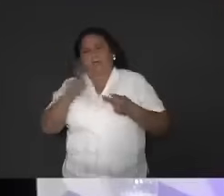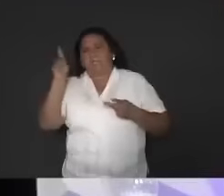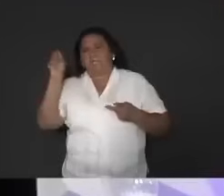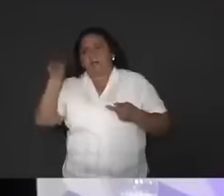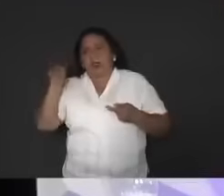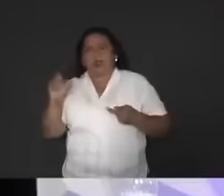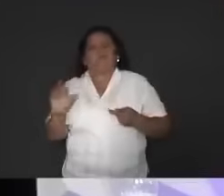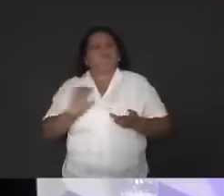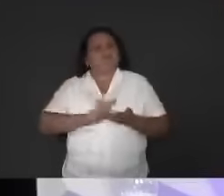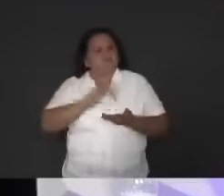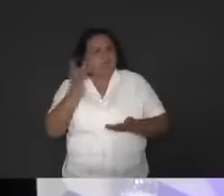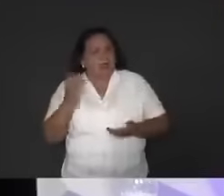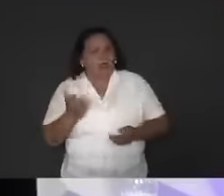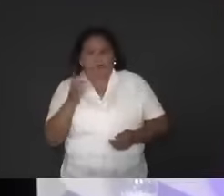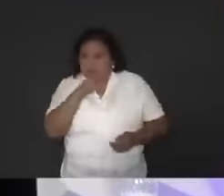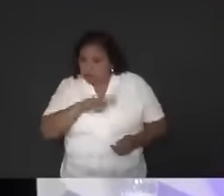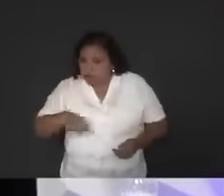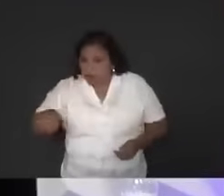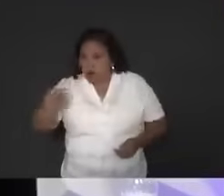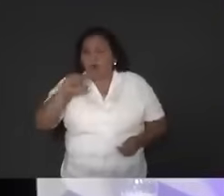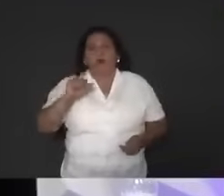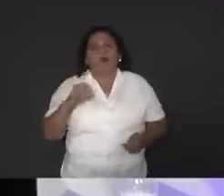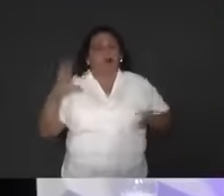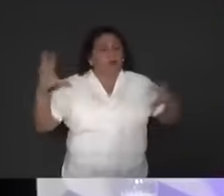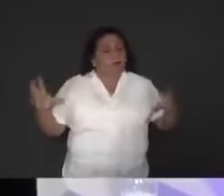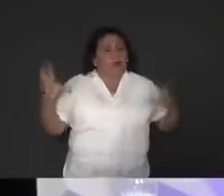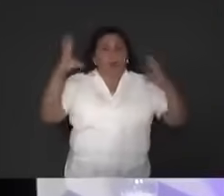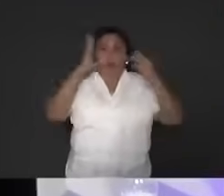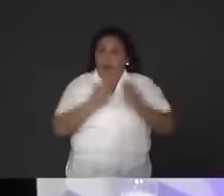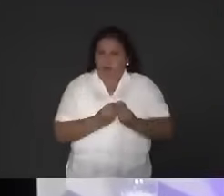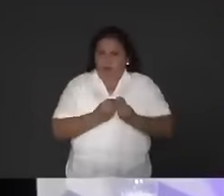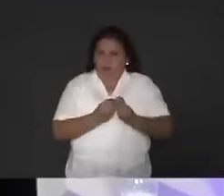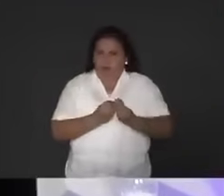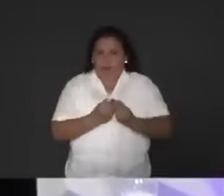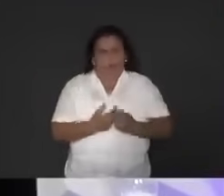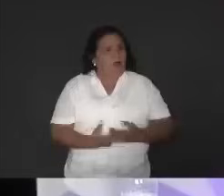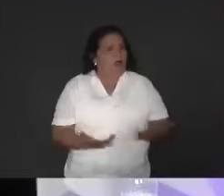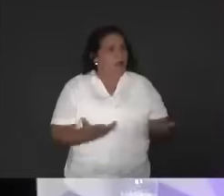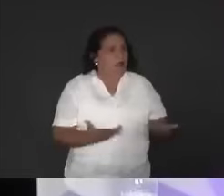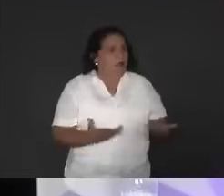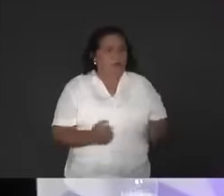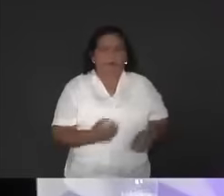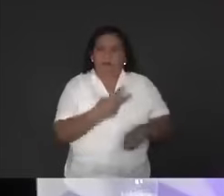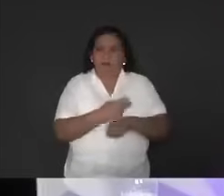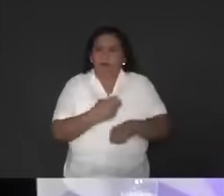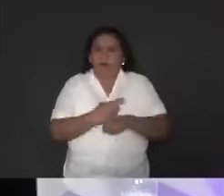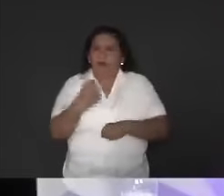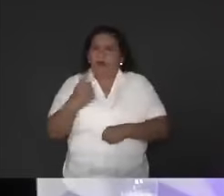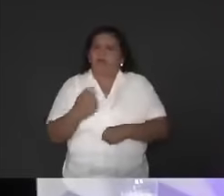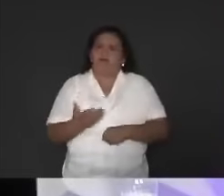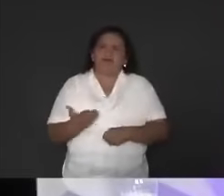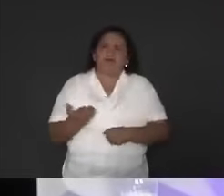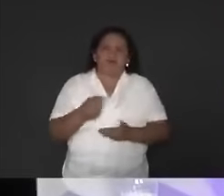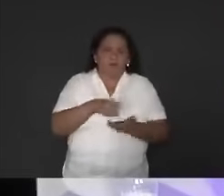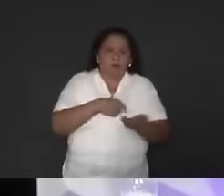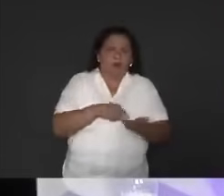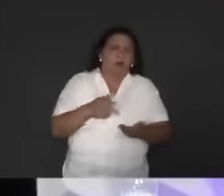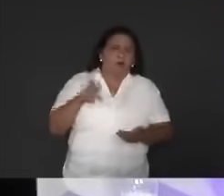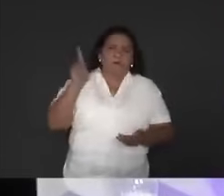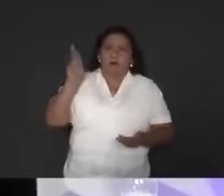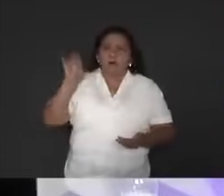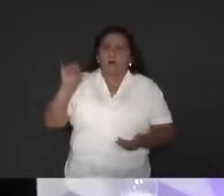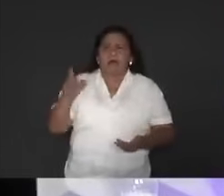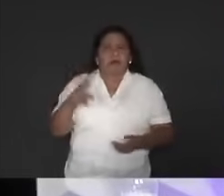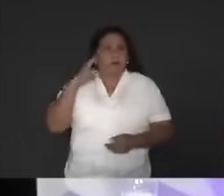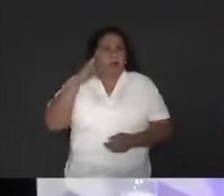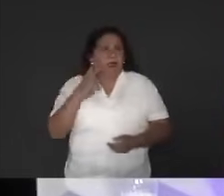yo quiero agradecer a todos aquellos que se han unido y hago un llamado a los que han votado por el PRI. Dense cuenta cómo la